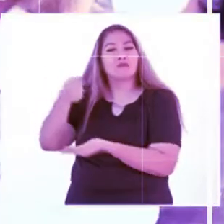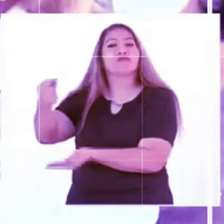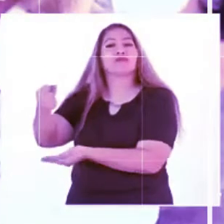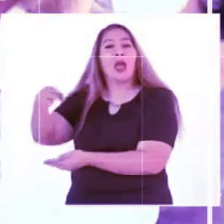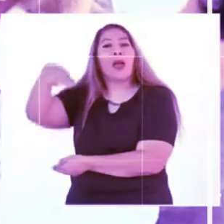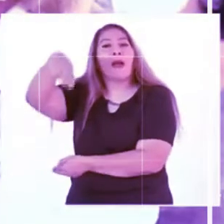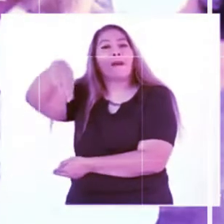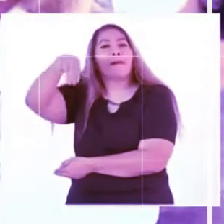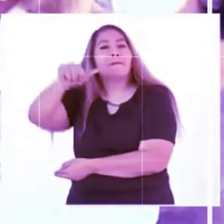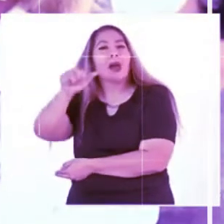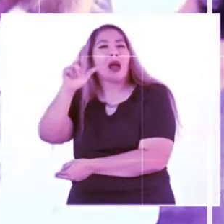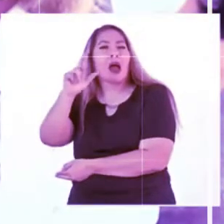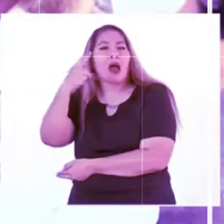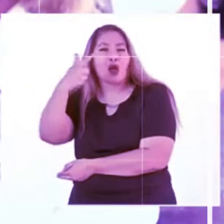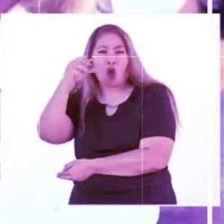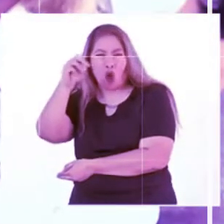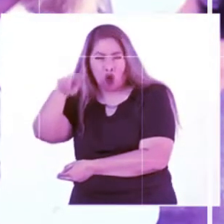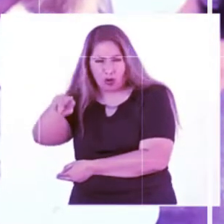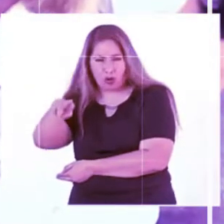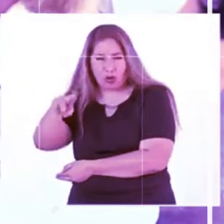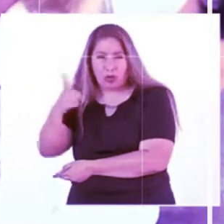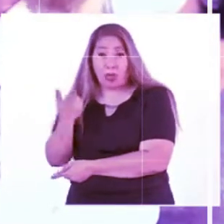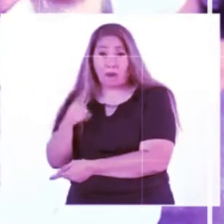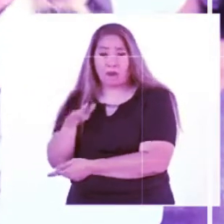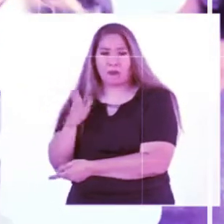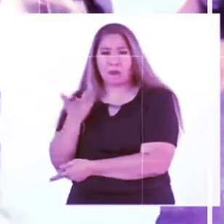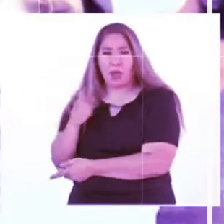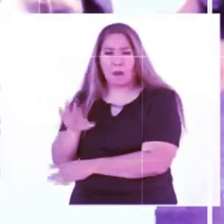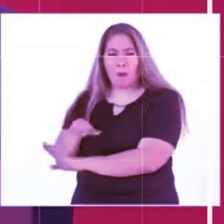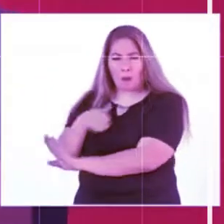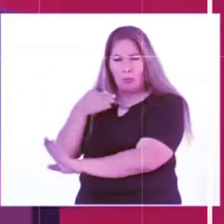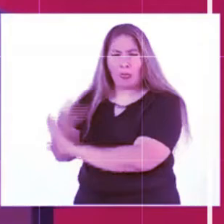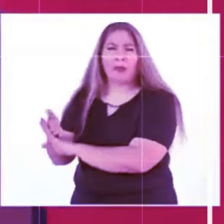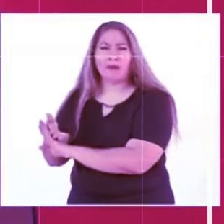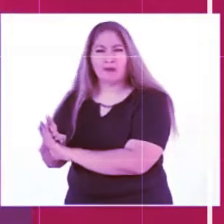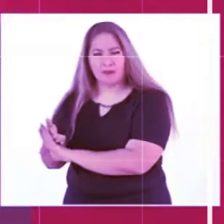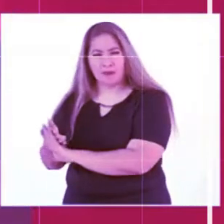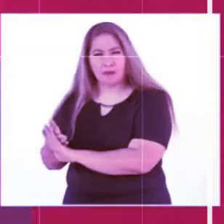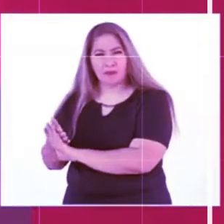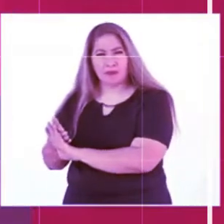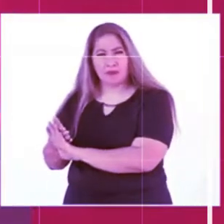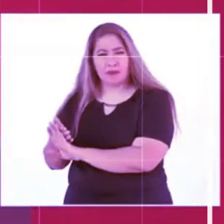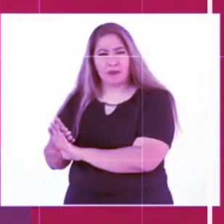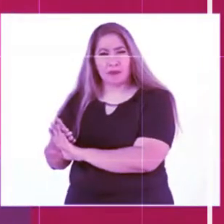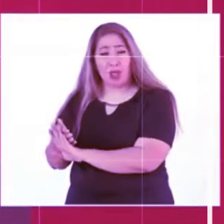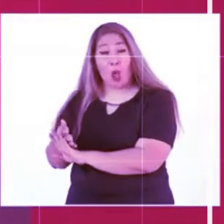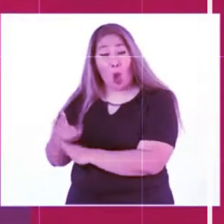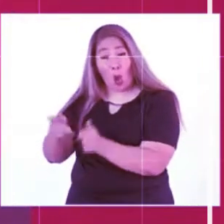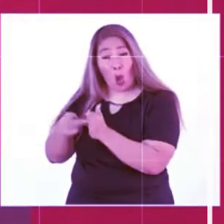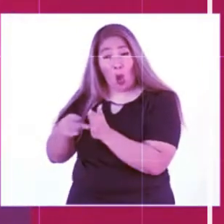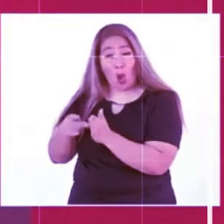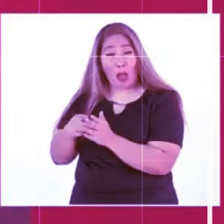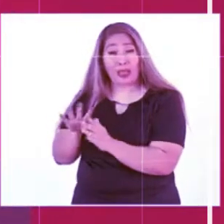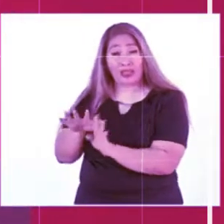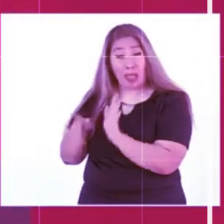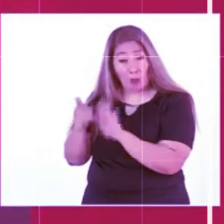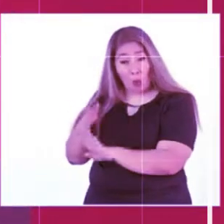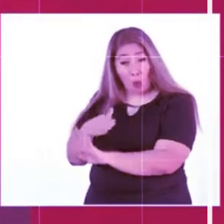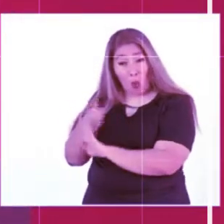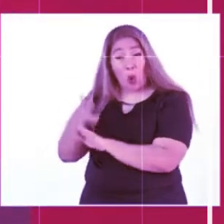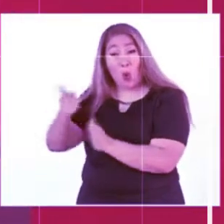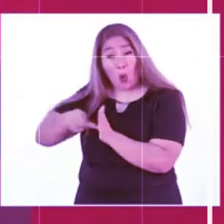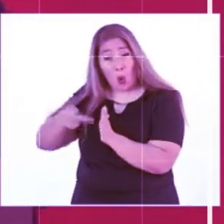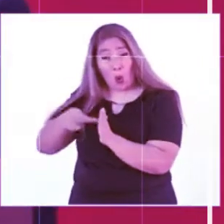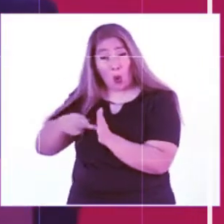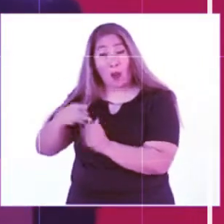oponiéndose en 1905 a la reelección del gobernador de Coahuila, Miguel Cárdenas,